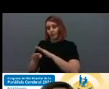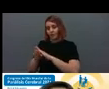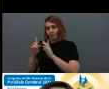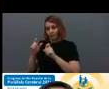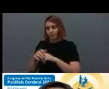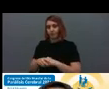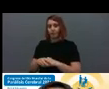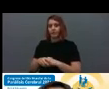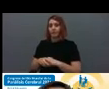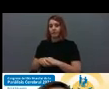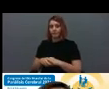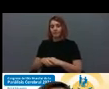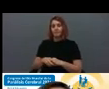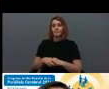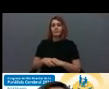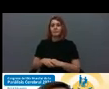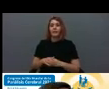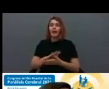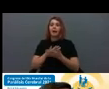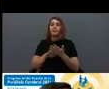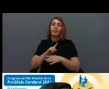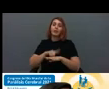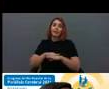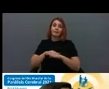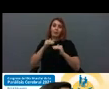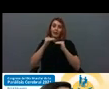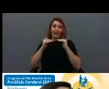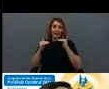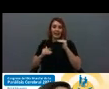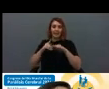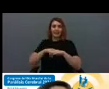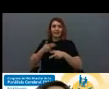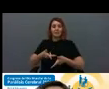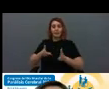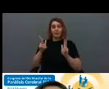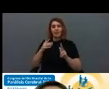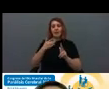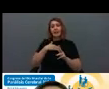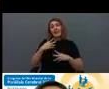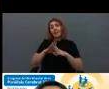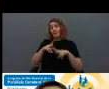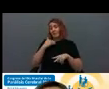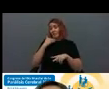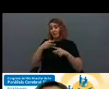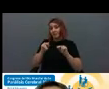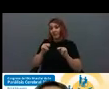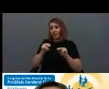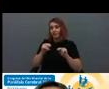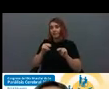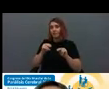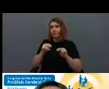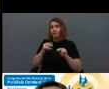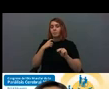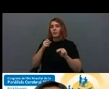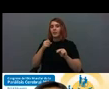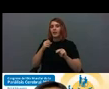Y hablando de tiempo, tiempo jerarquizado y tiempo libre, quisiera concluir con, pero se puede desafiar los